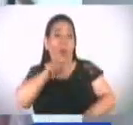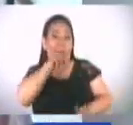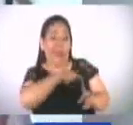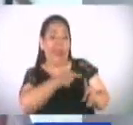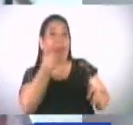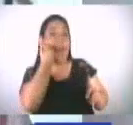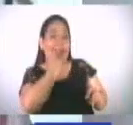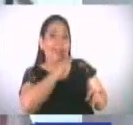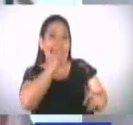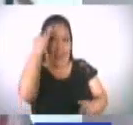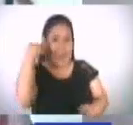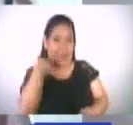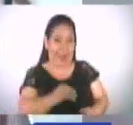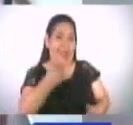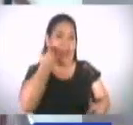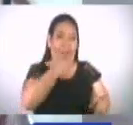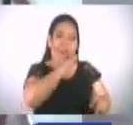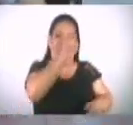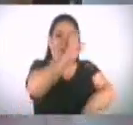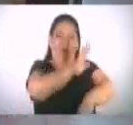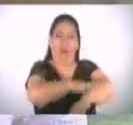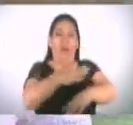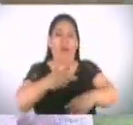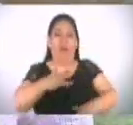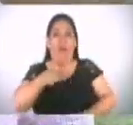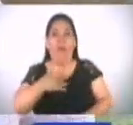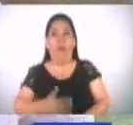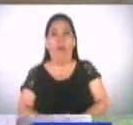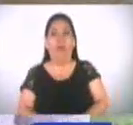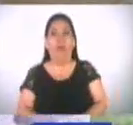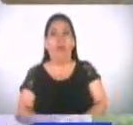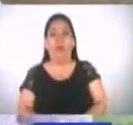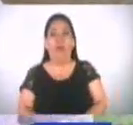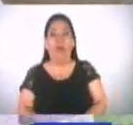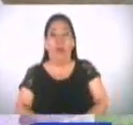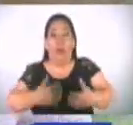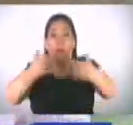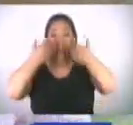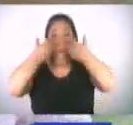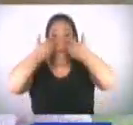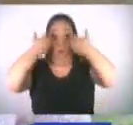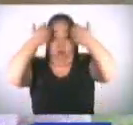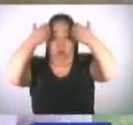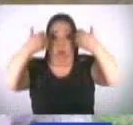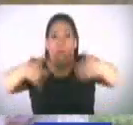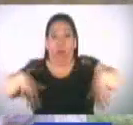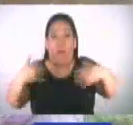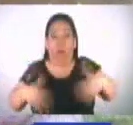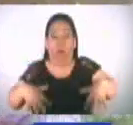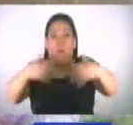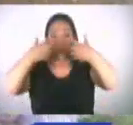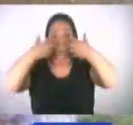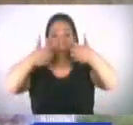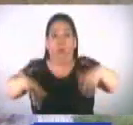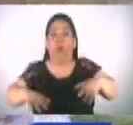enfermedad luego de presentar síntomas. Empezó con unas calenturas fuertes. Sí,